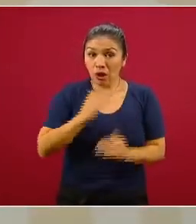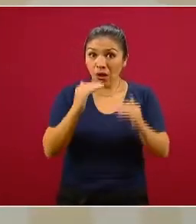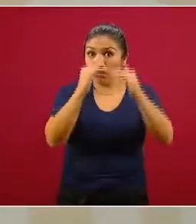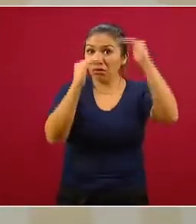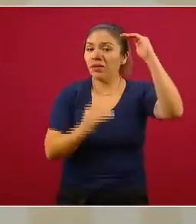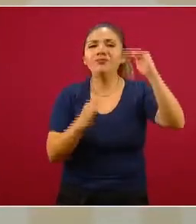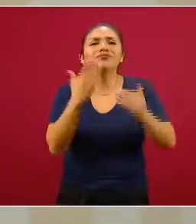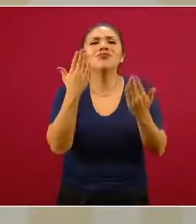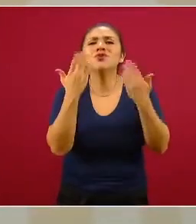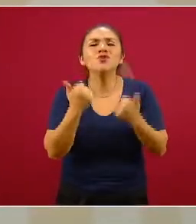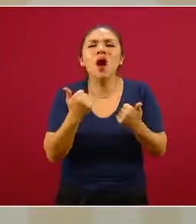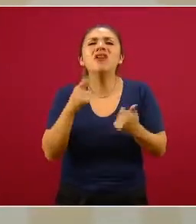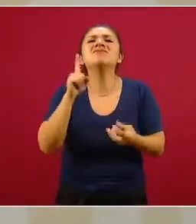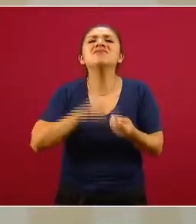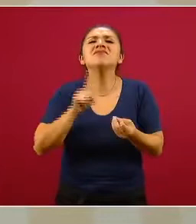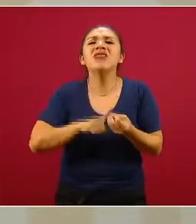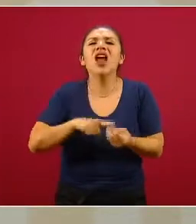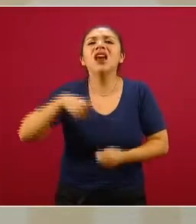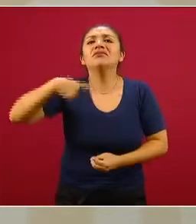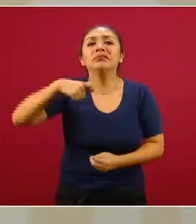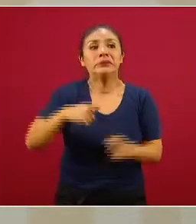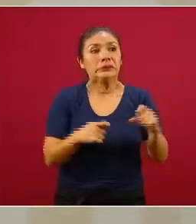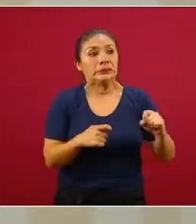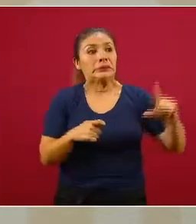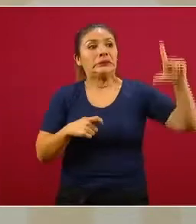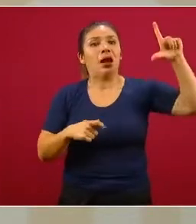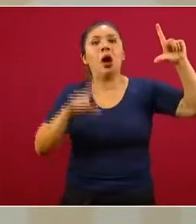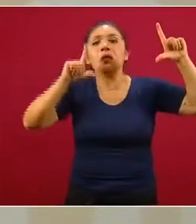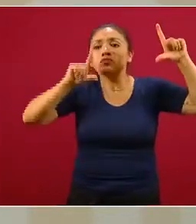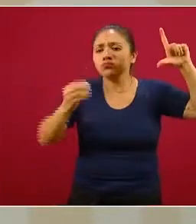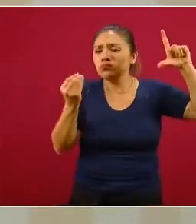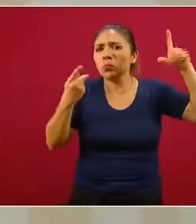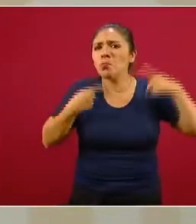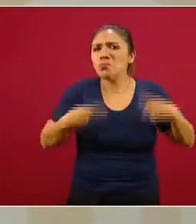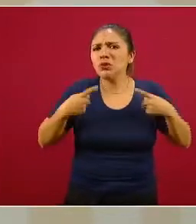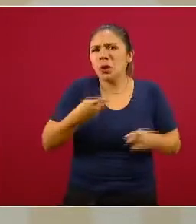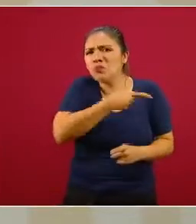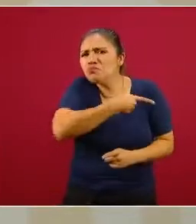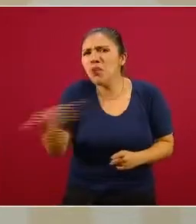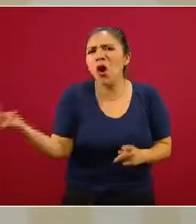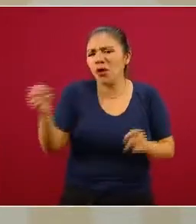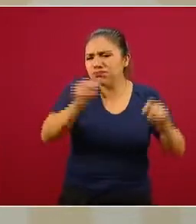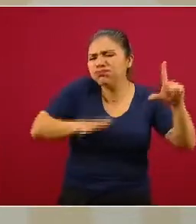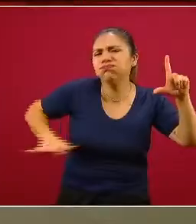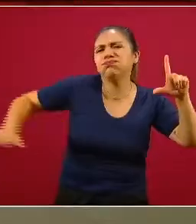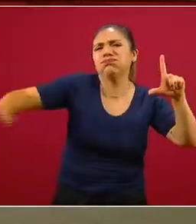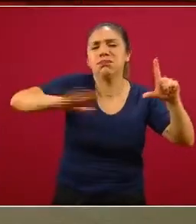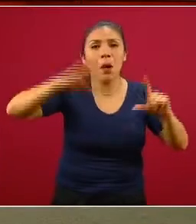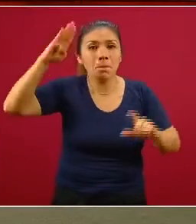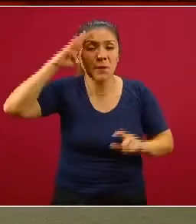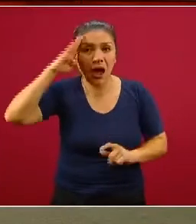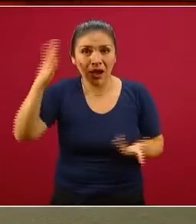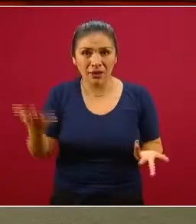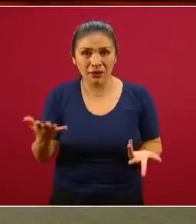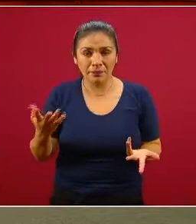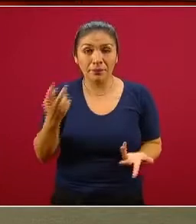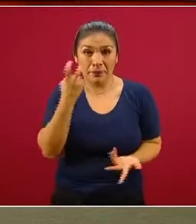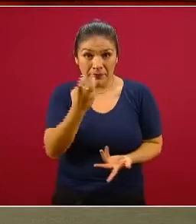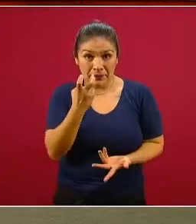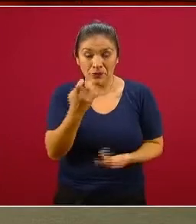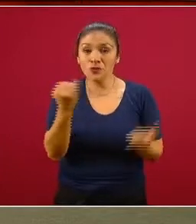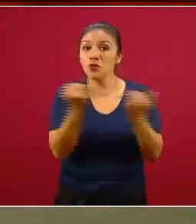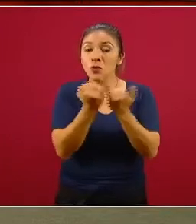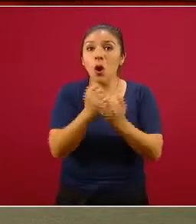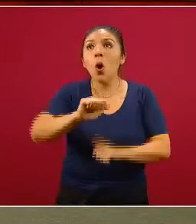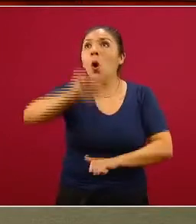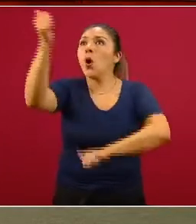justa de la riqueza, es una de las sociedades más desiguales en términos económicos y sociales, y aún en las que